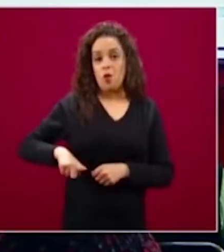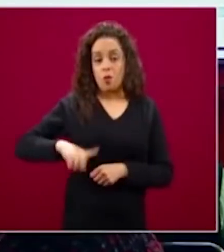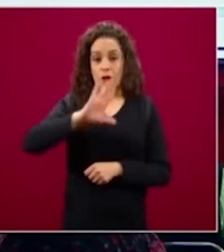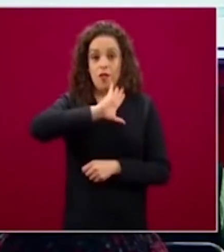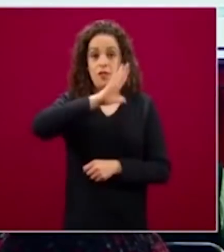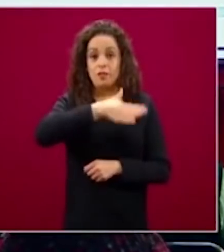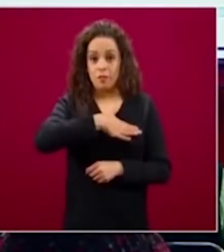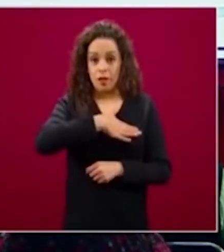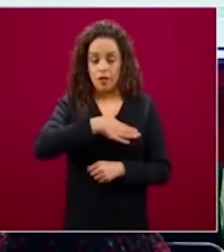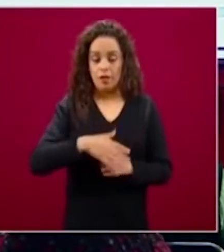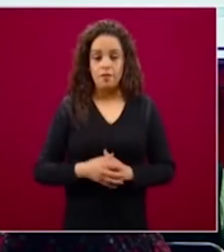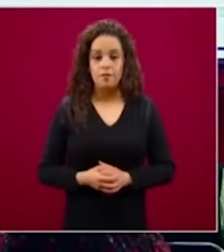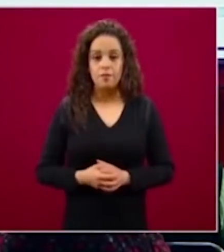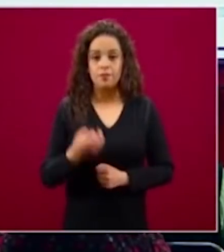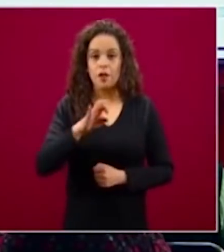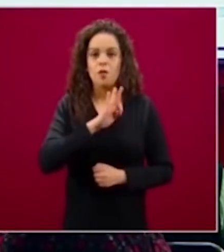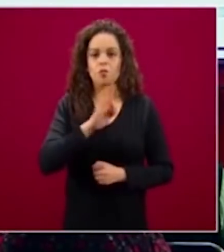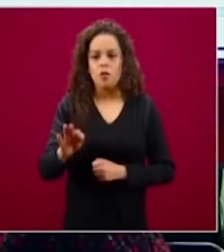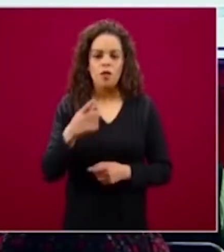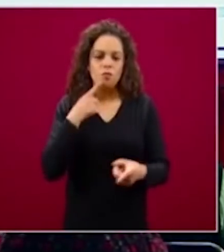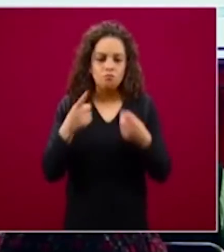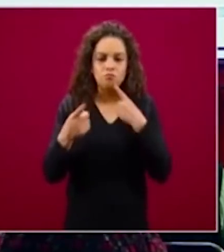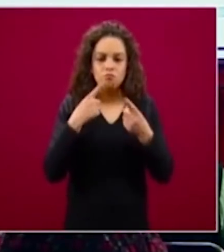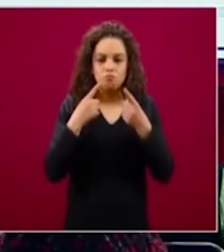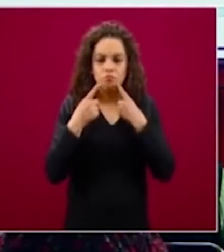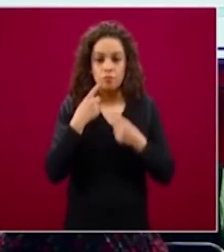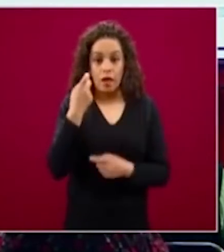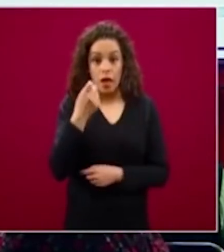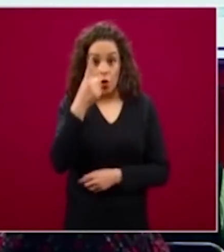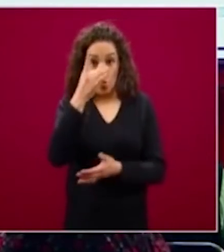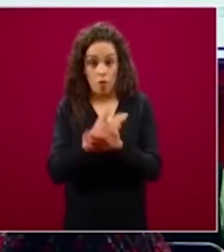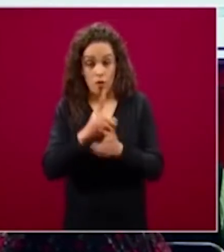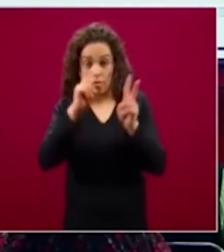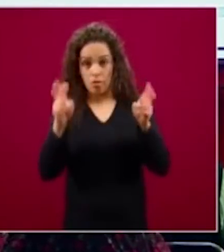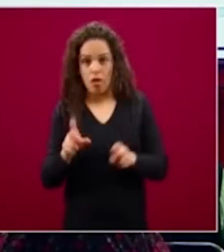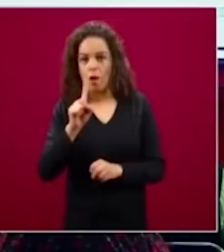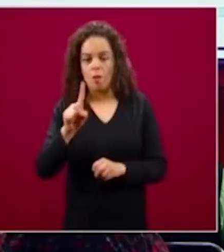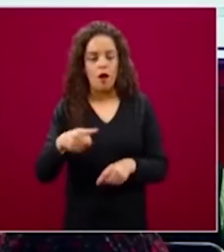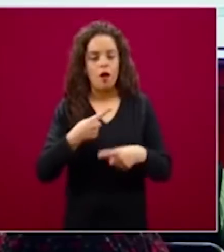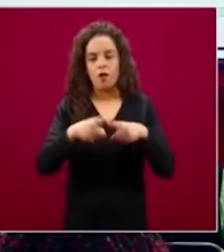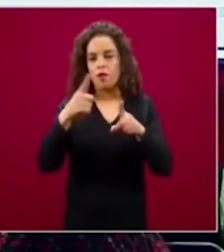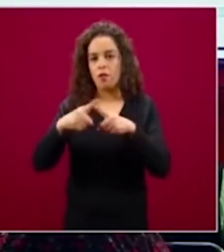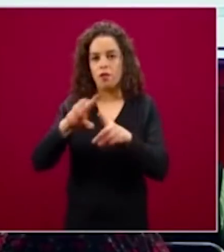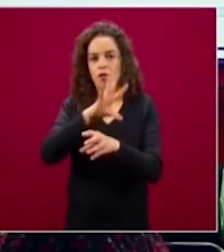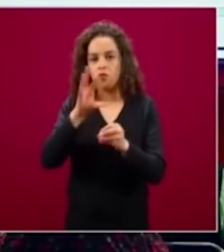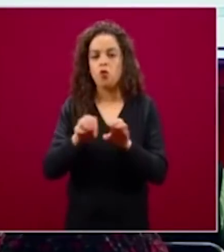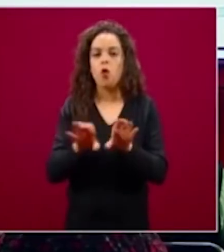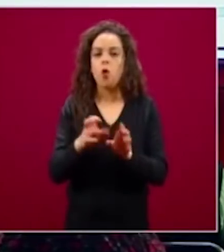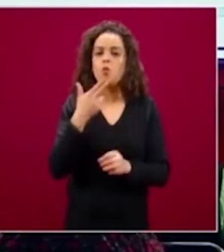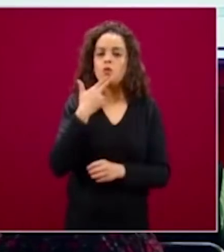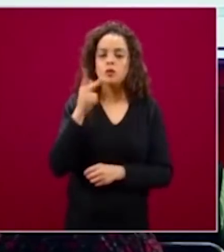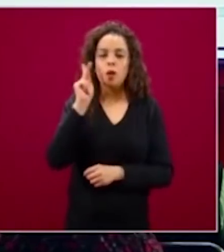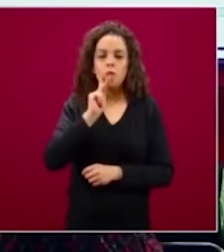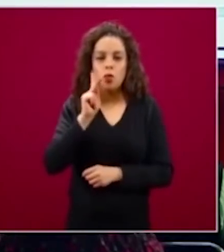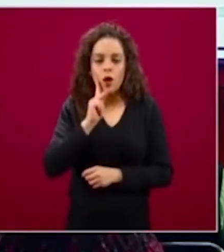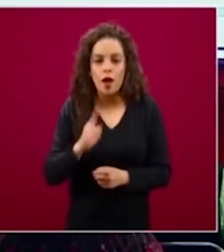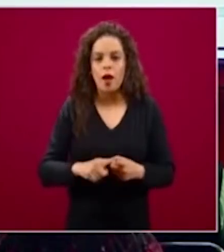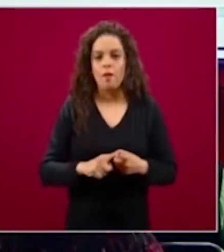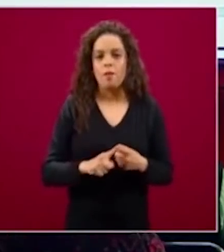y pudimos intercambiar experiencias, no solo sobre este tema, sino en general, el uso de las pruebas, los